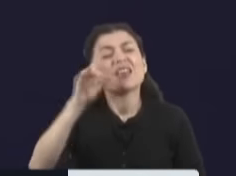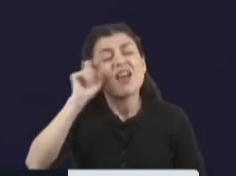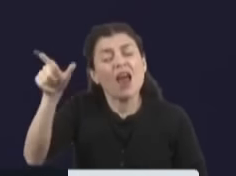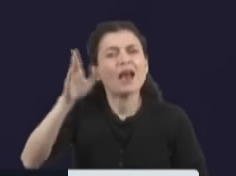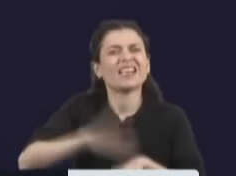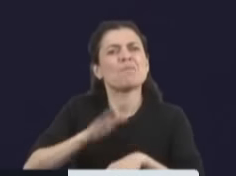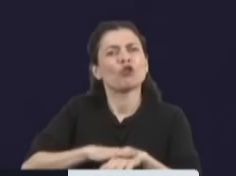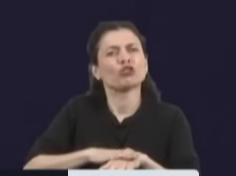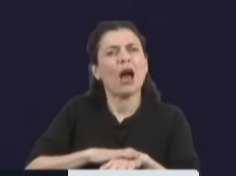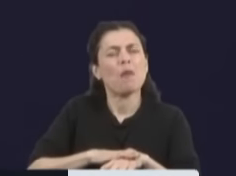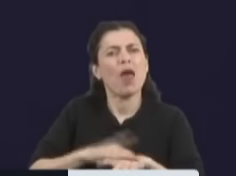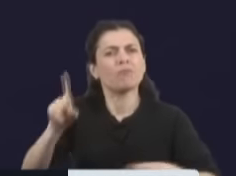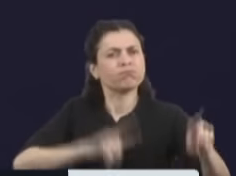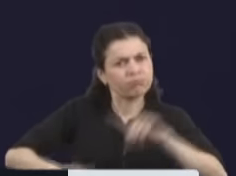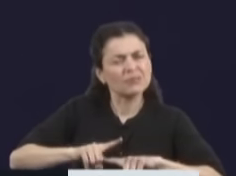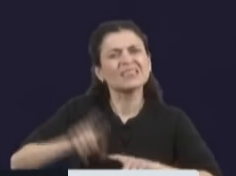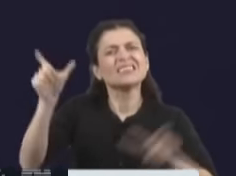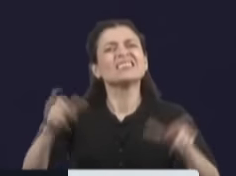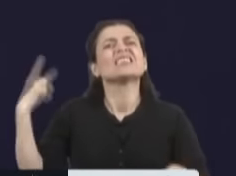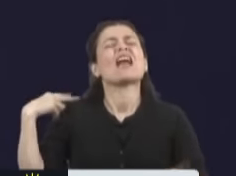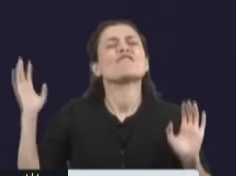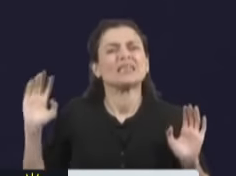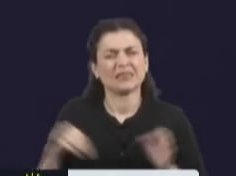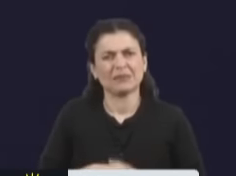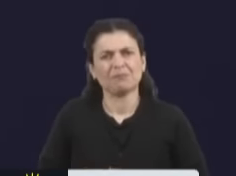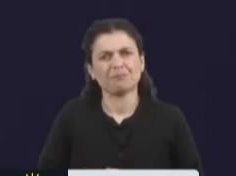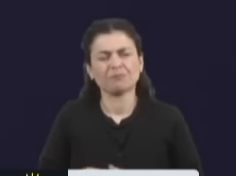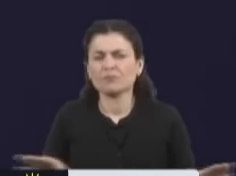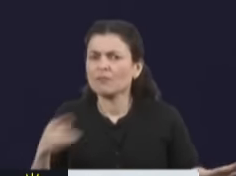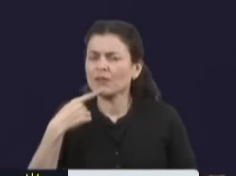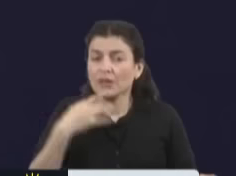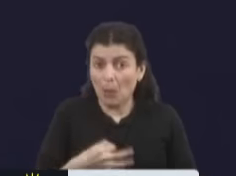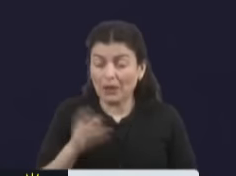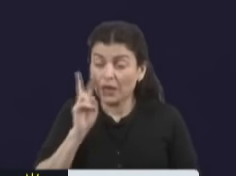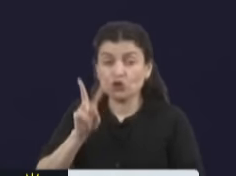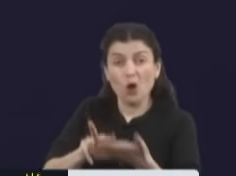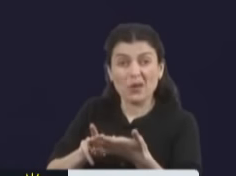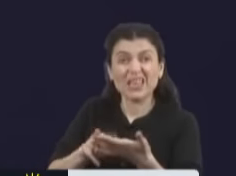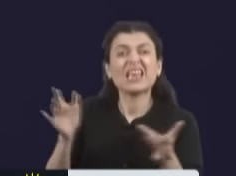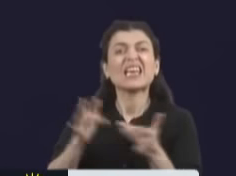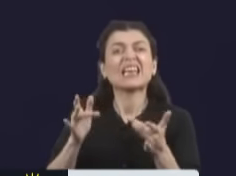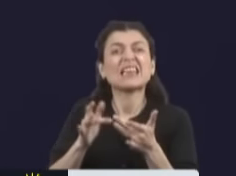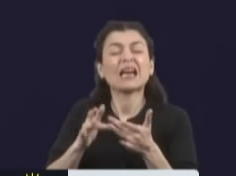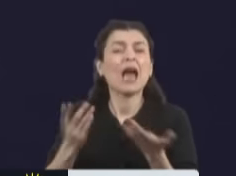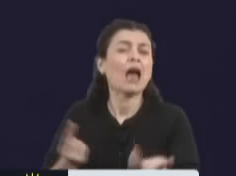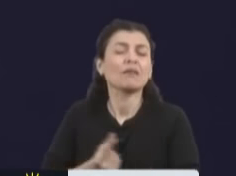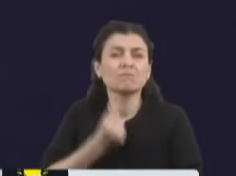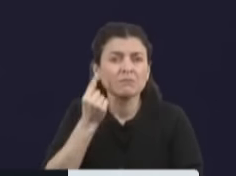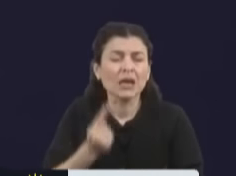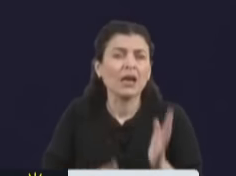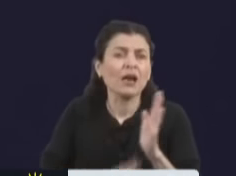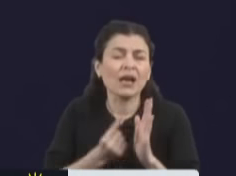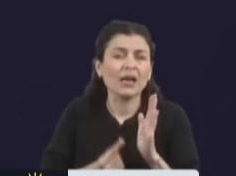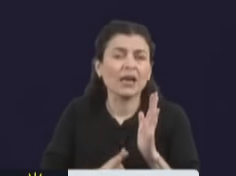reidel Y la verdad es que yo me enteré por las redes bueno no nada es la opinión de él y la la respetamos como